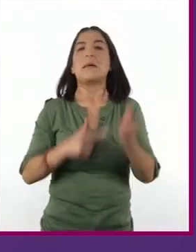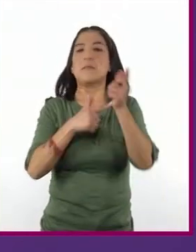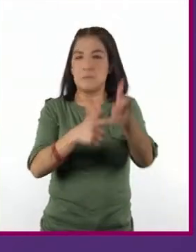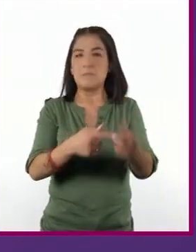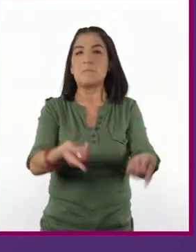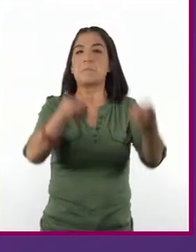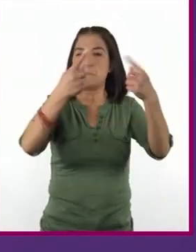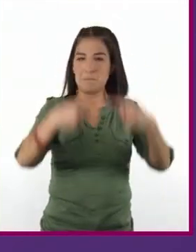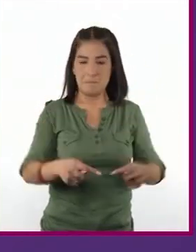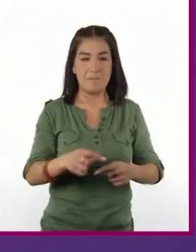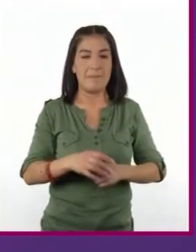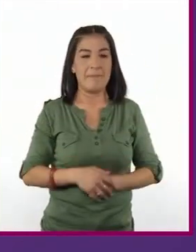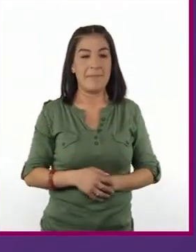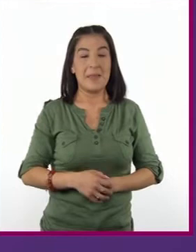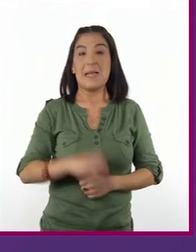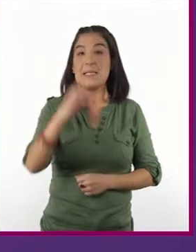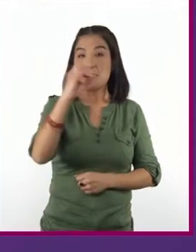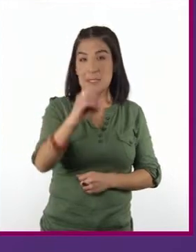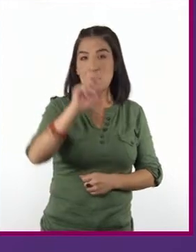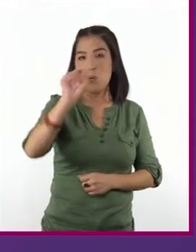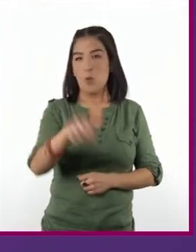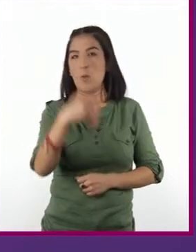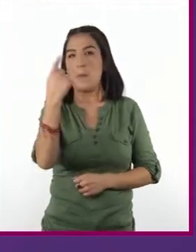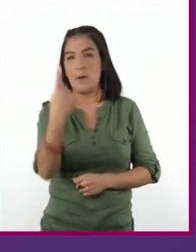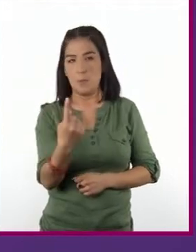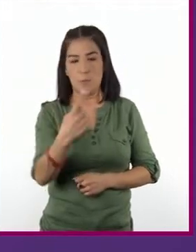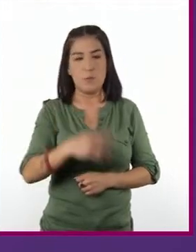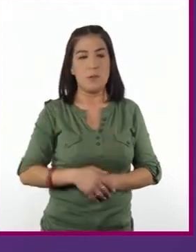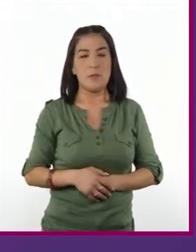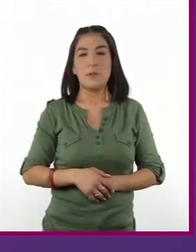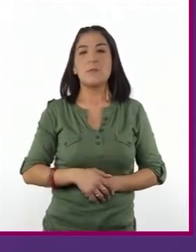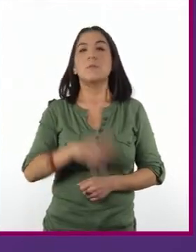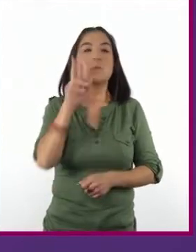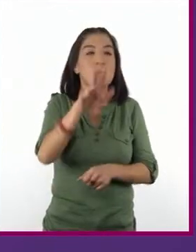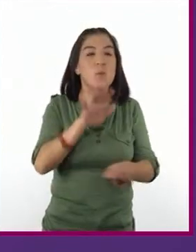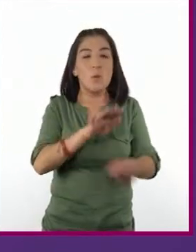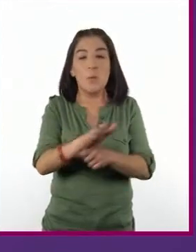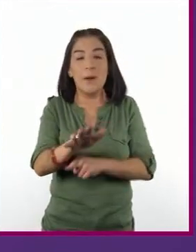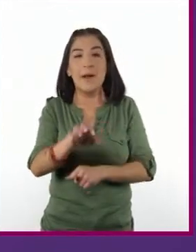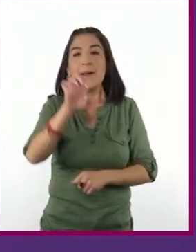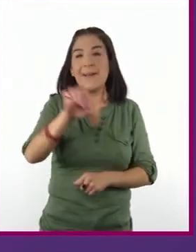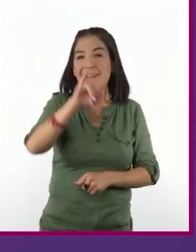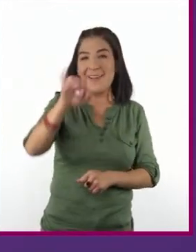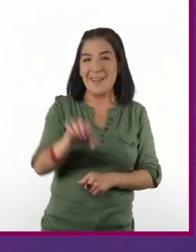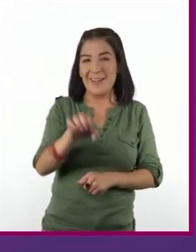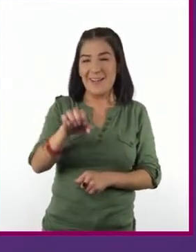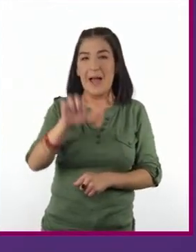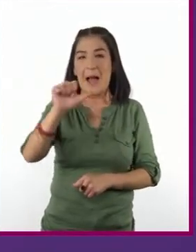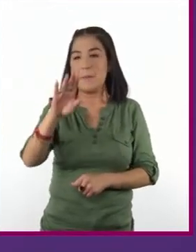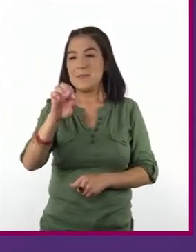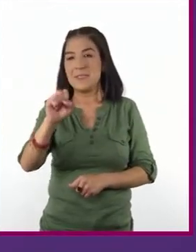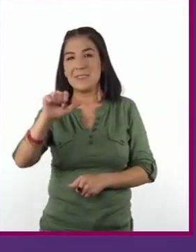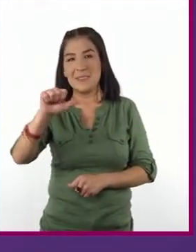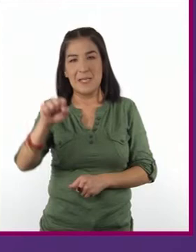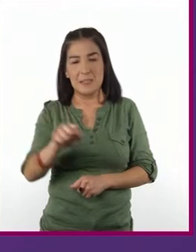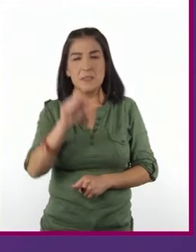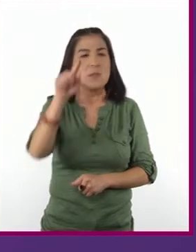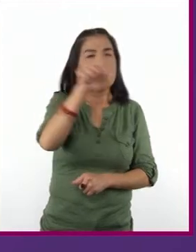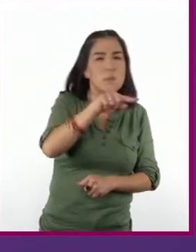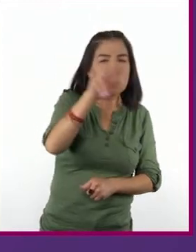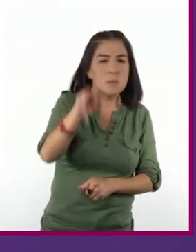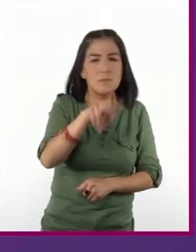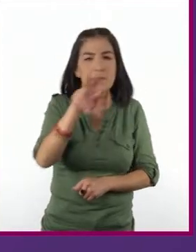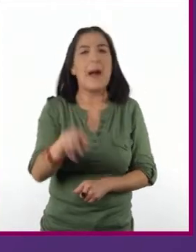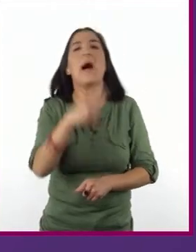siguiente coordenada, 0,1. Localizamos el 0 en el eje de las abscisas, luego localizamos